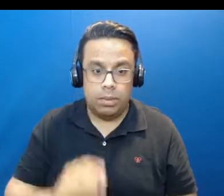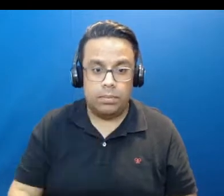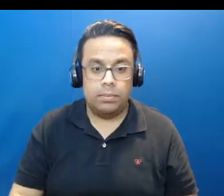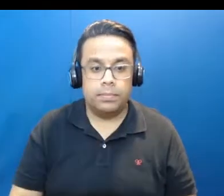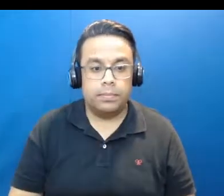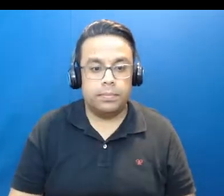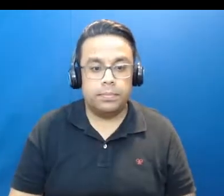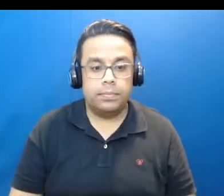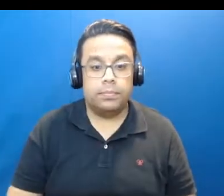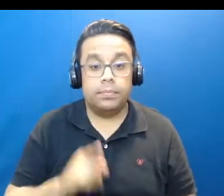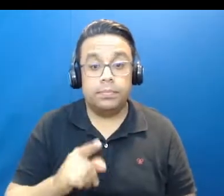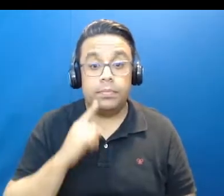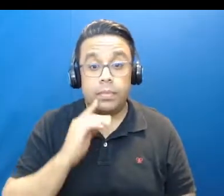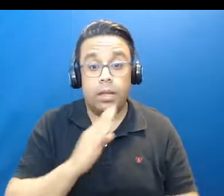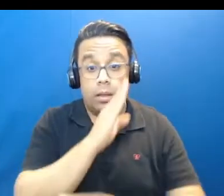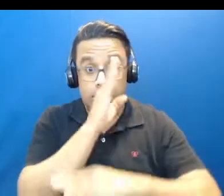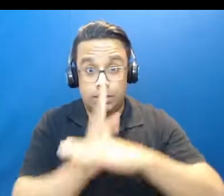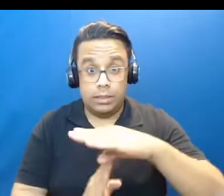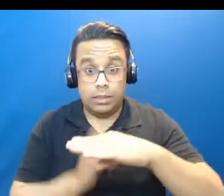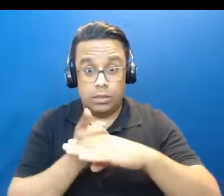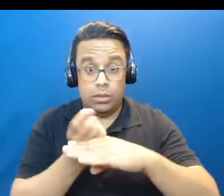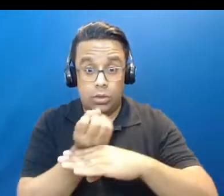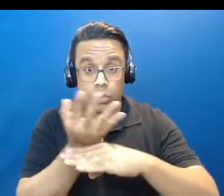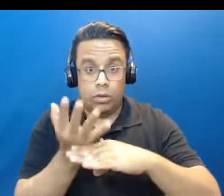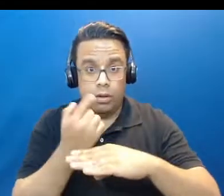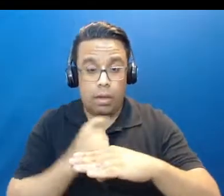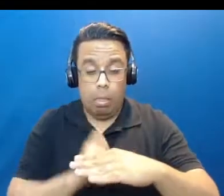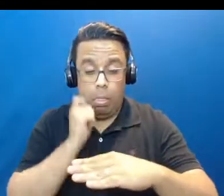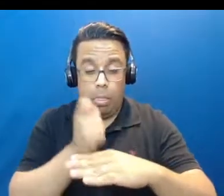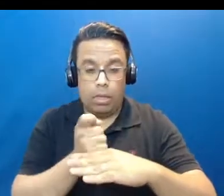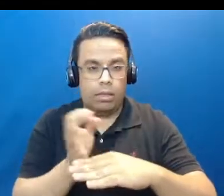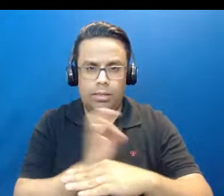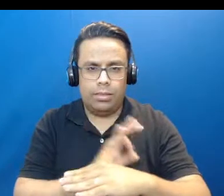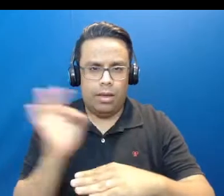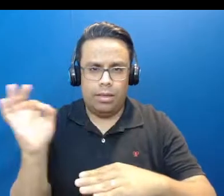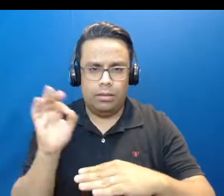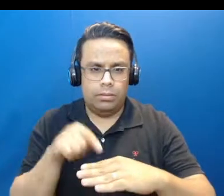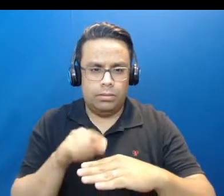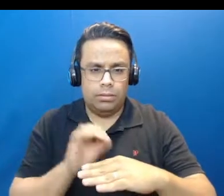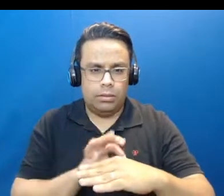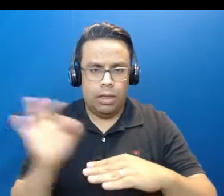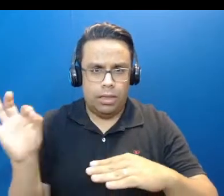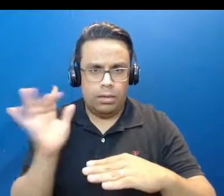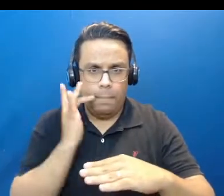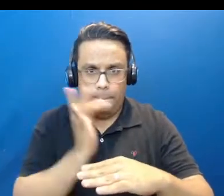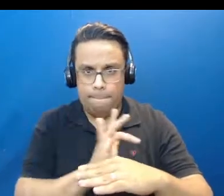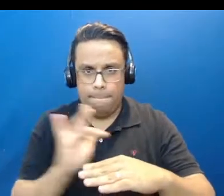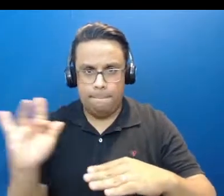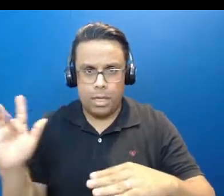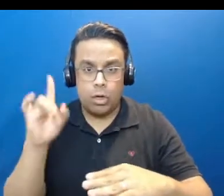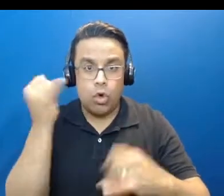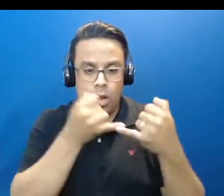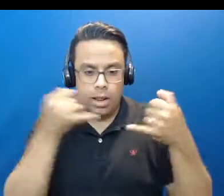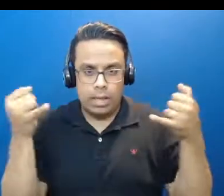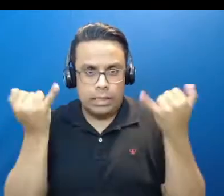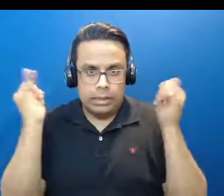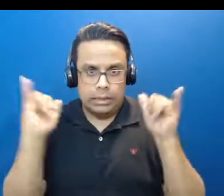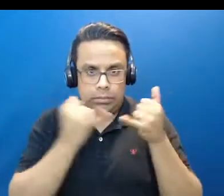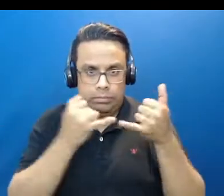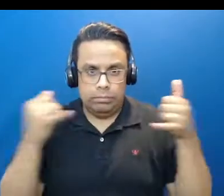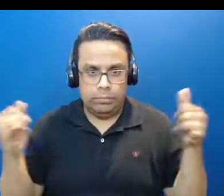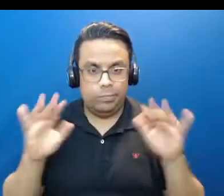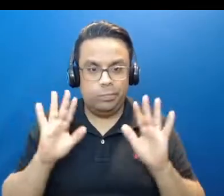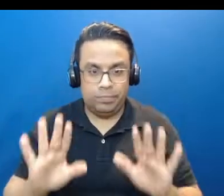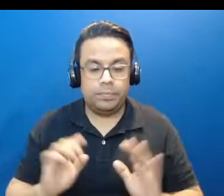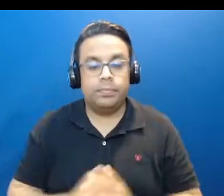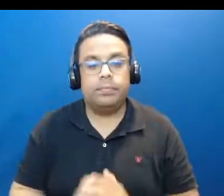Las marcas de centro podemos optar por no dejar ninguna, por crear una marca o con una línea. Voy a dejar esto por defecto